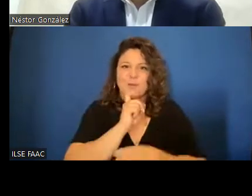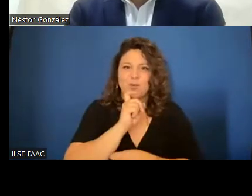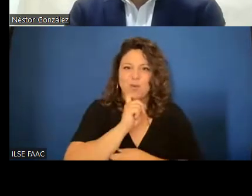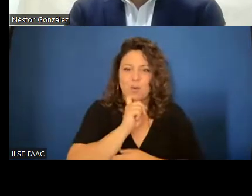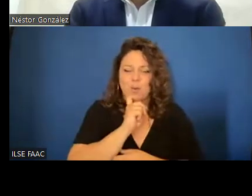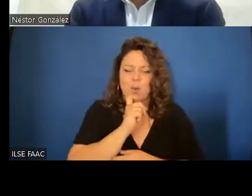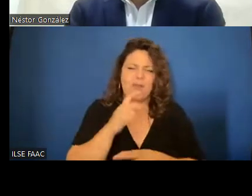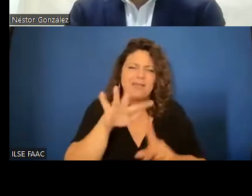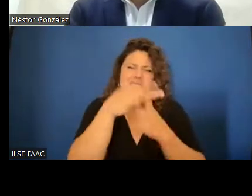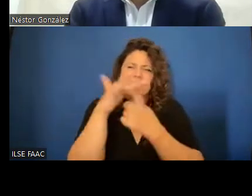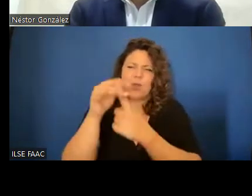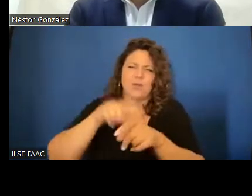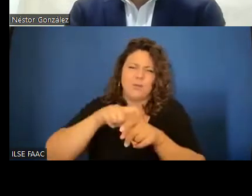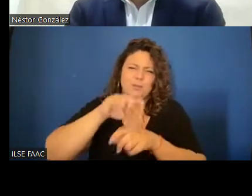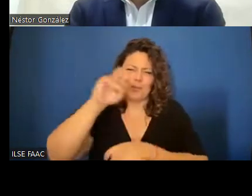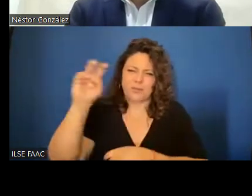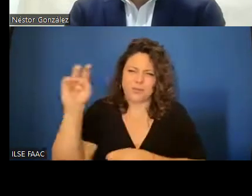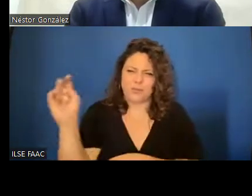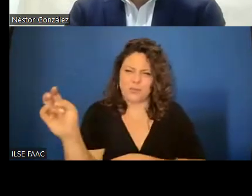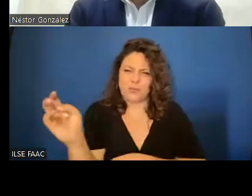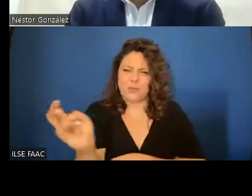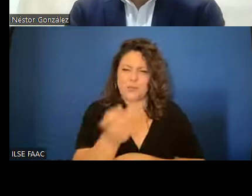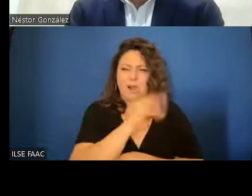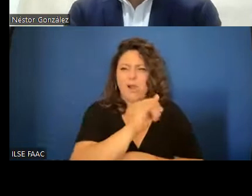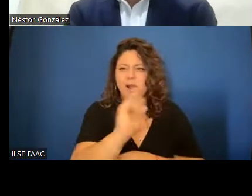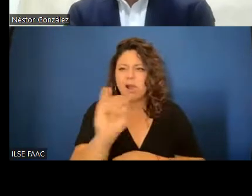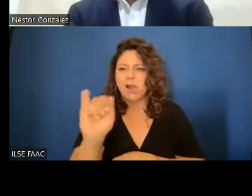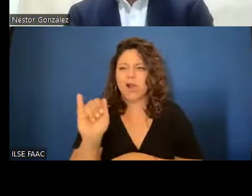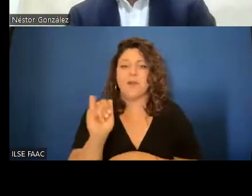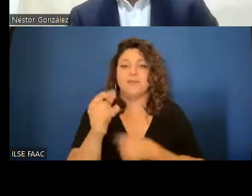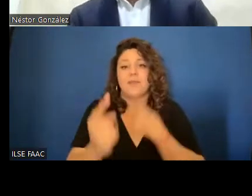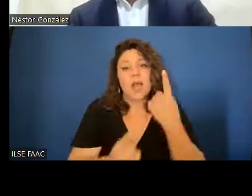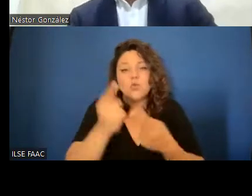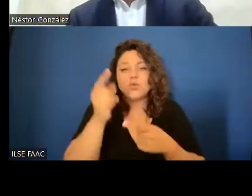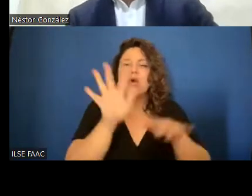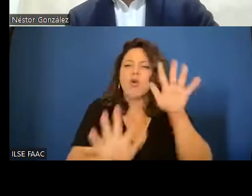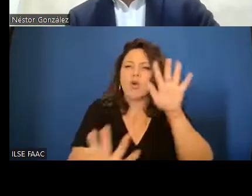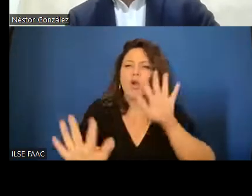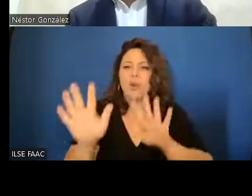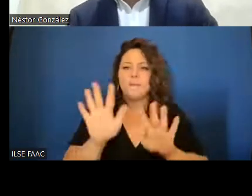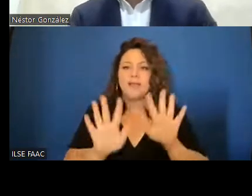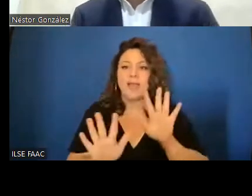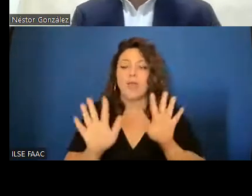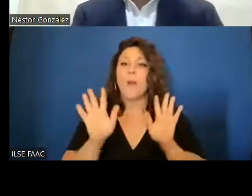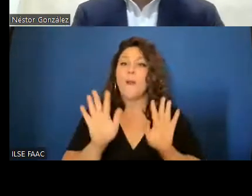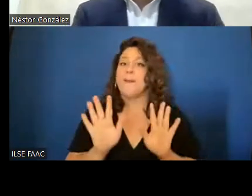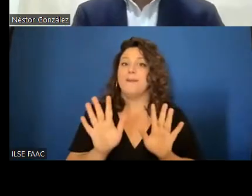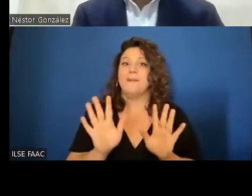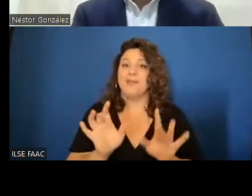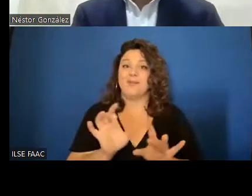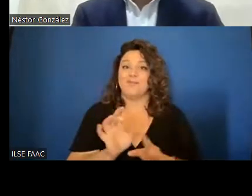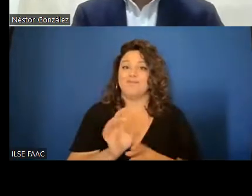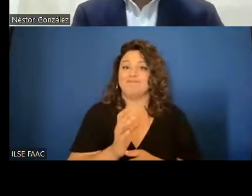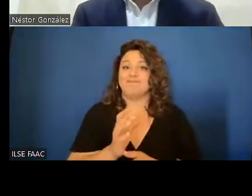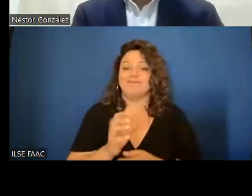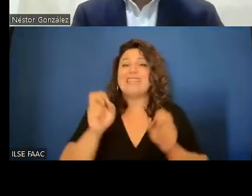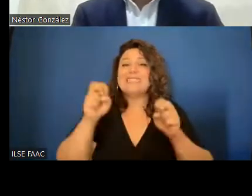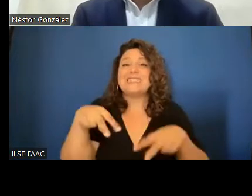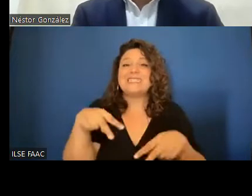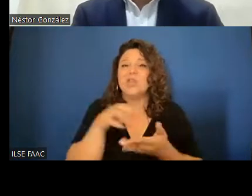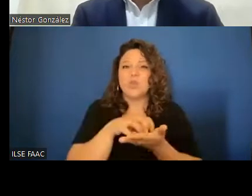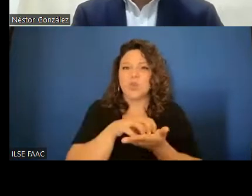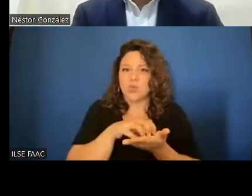tienen los distintos sistemas autonómicos, y hay muchas personas que no son capaces de manejar ese sistema de citas y que tienen que hacer